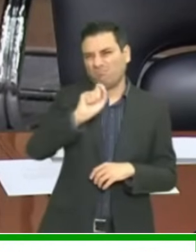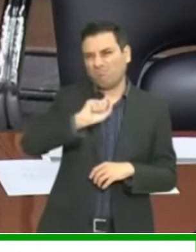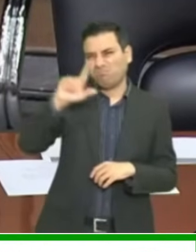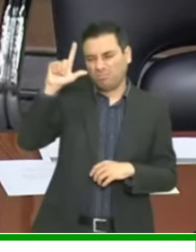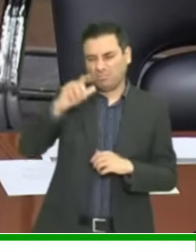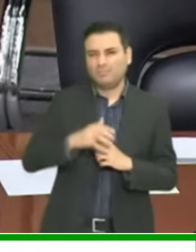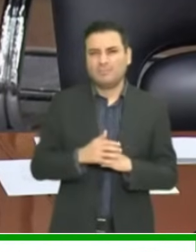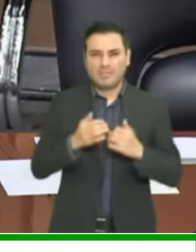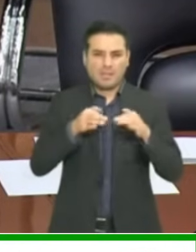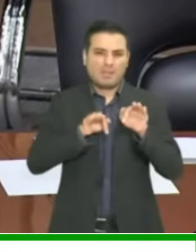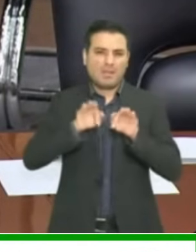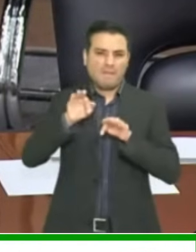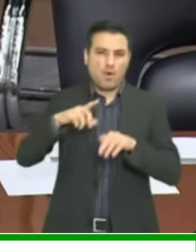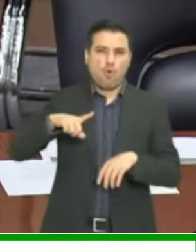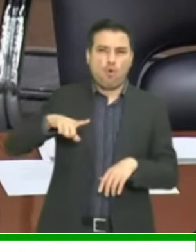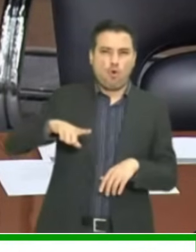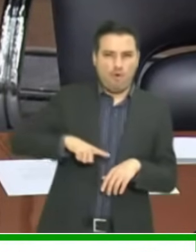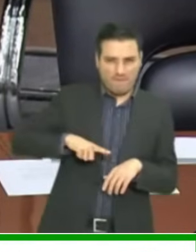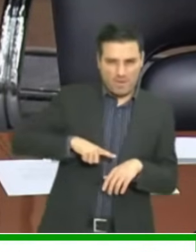funcionaria del gobierno actual,